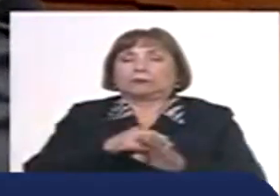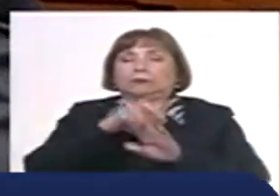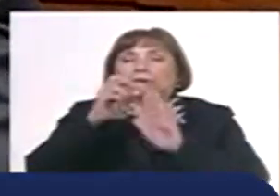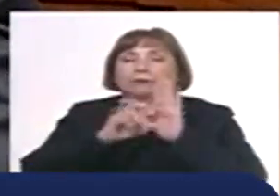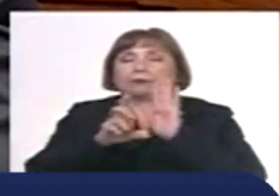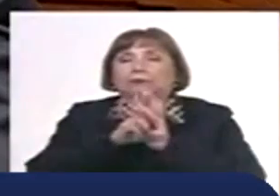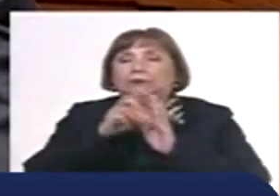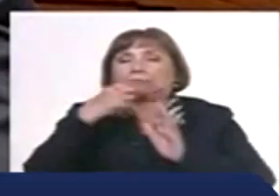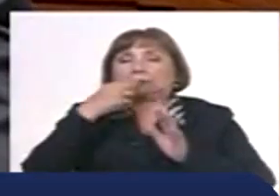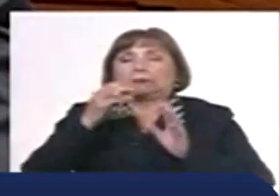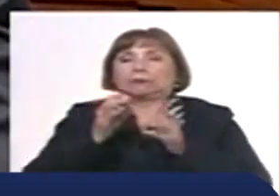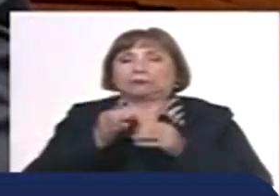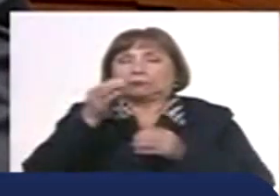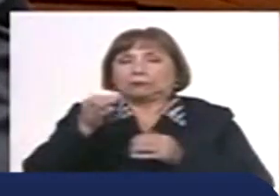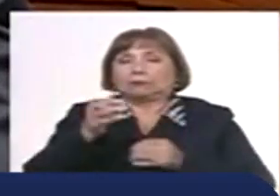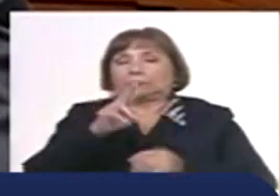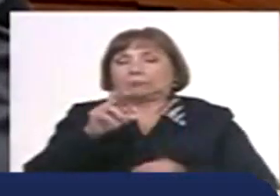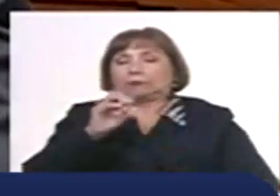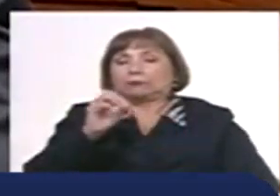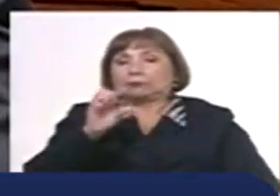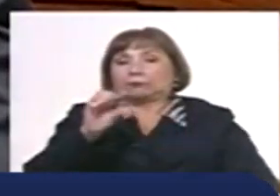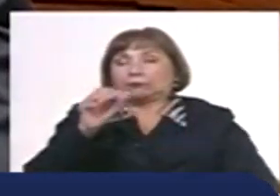Proyecto de ley que deroga la ley